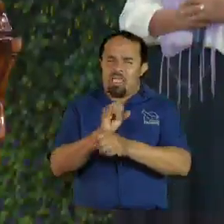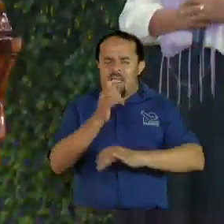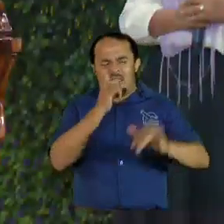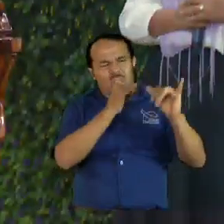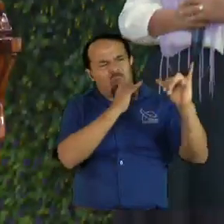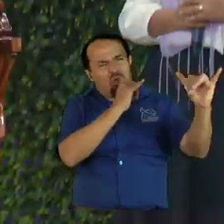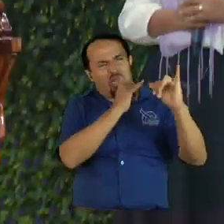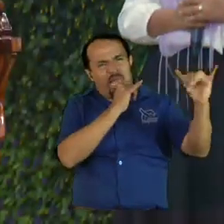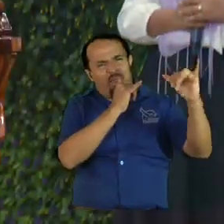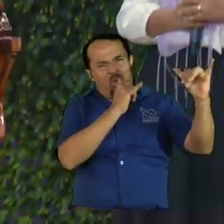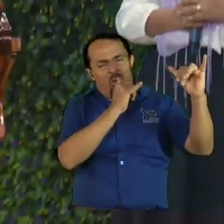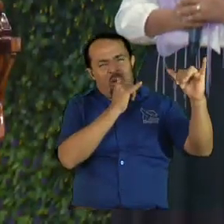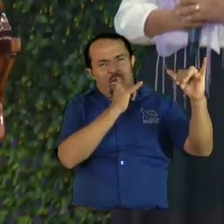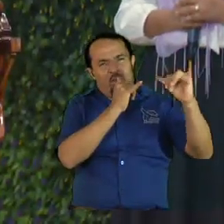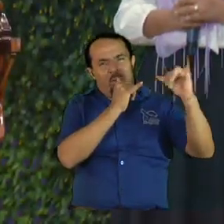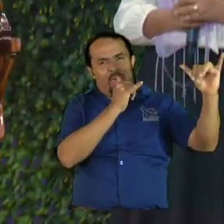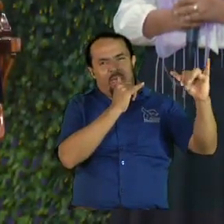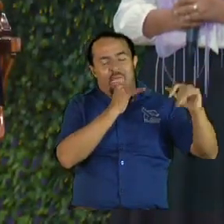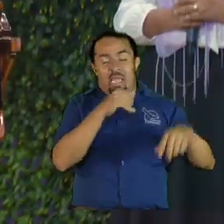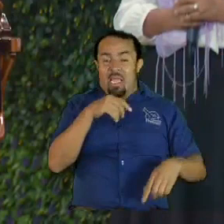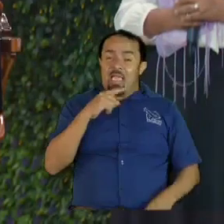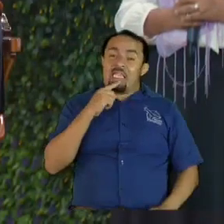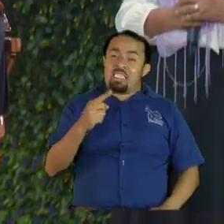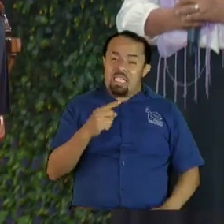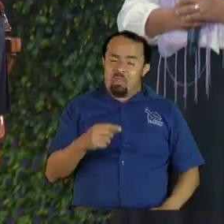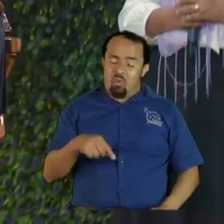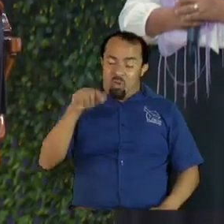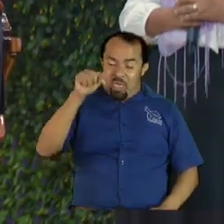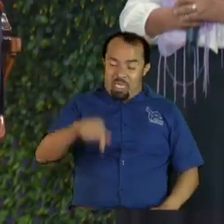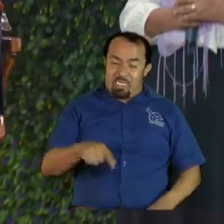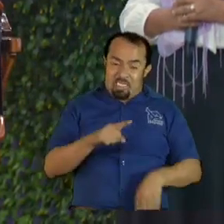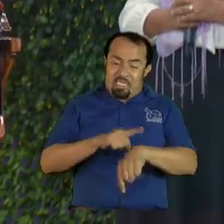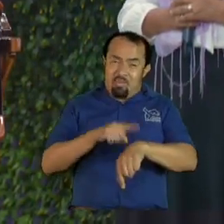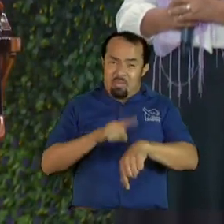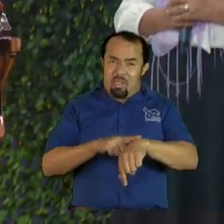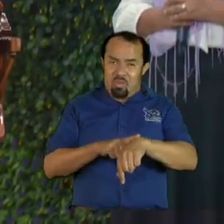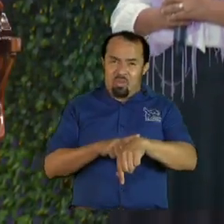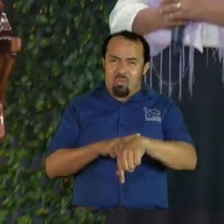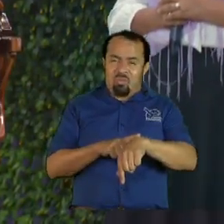Sonando la trompeta, diciendo: este es el momento,